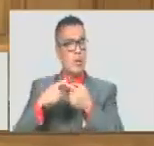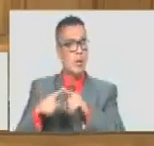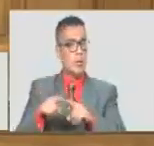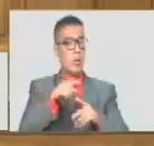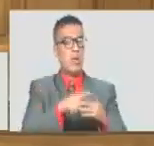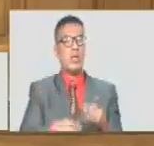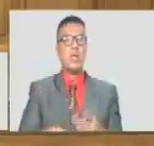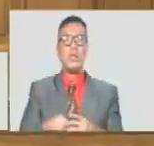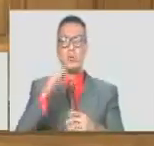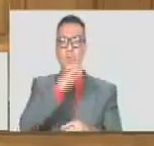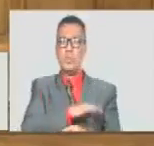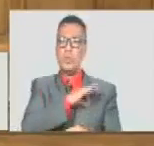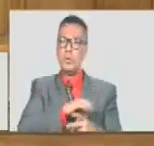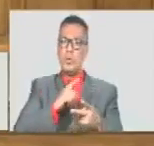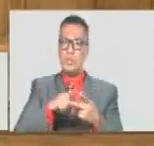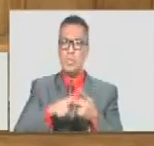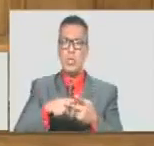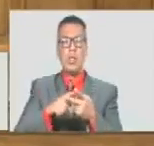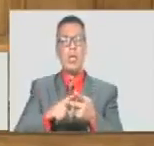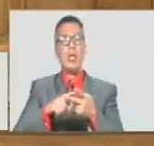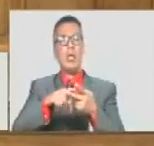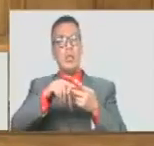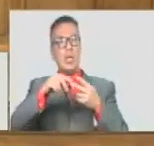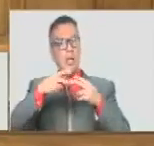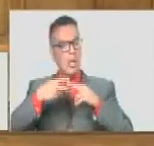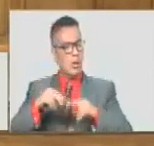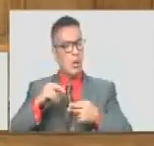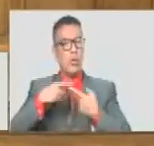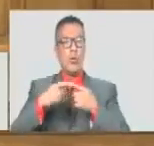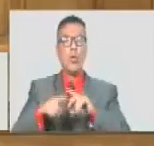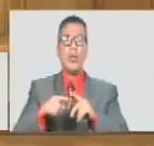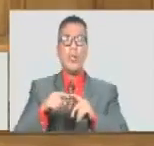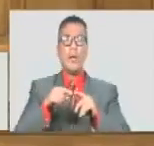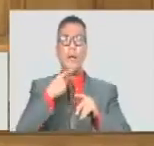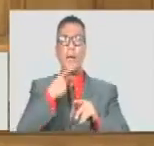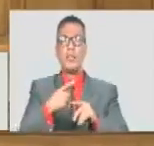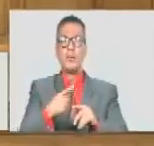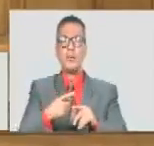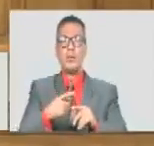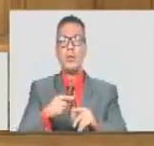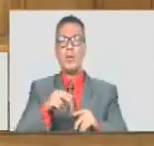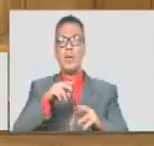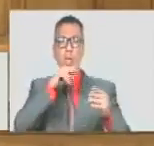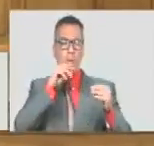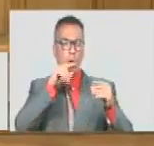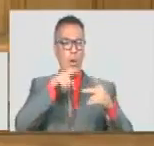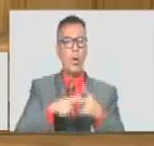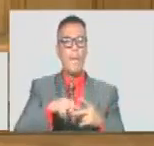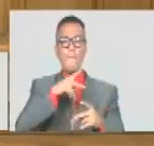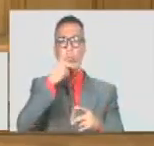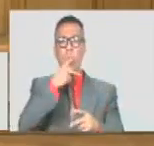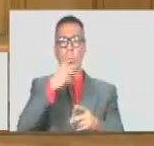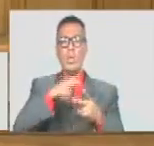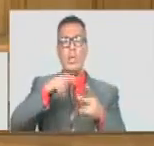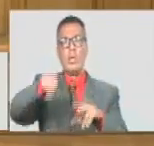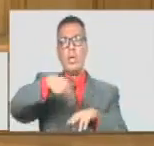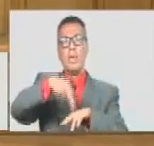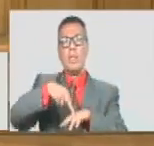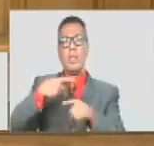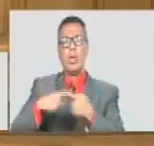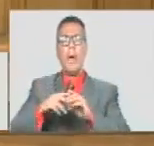condición social, sexo, orientación sexual, identidad y expresión de género, idioma, opinión política, nacionalidad